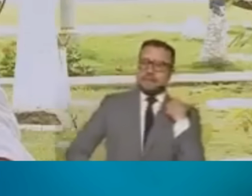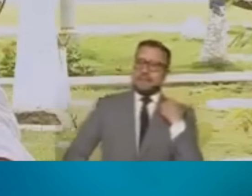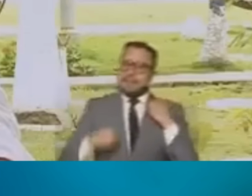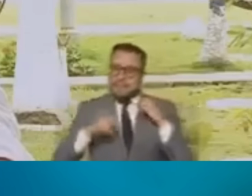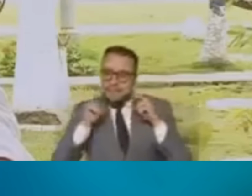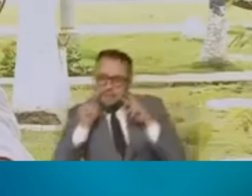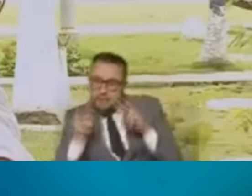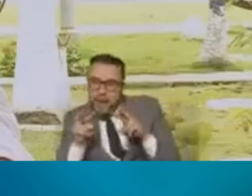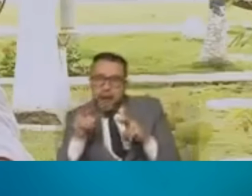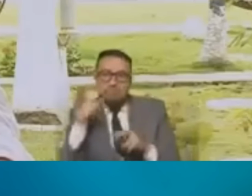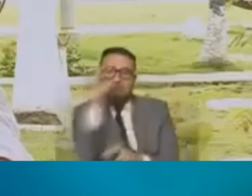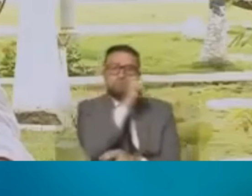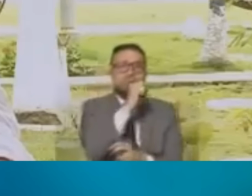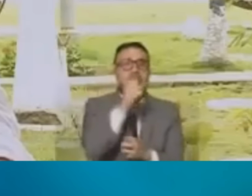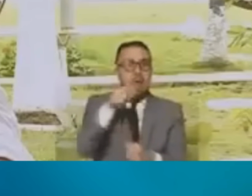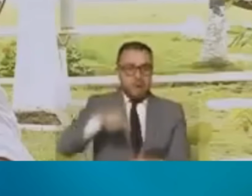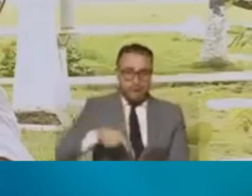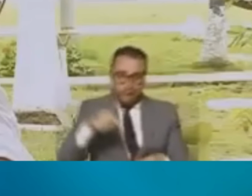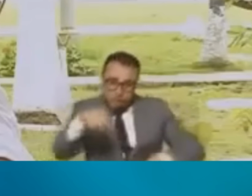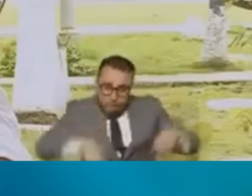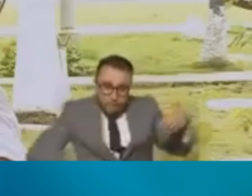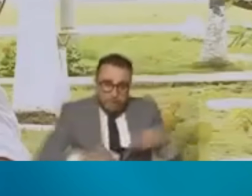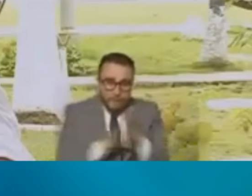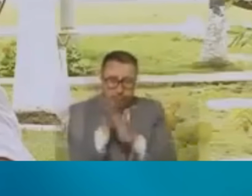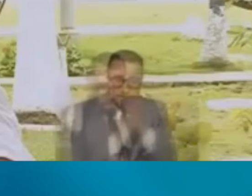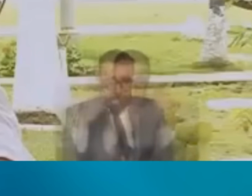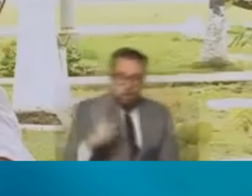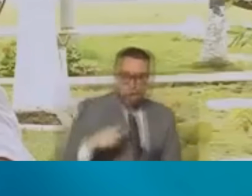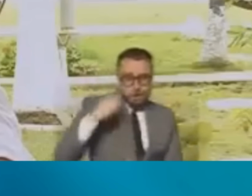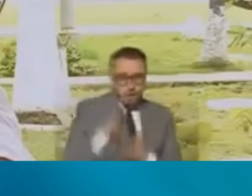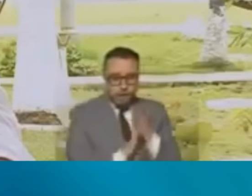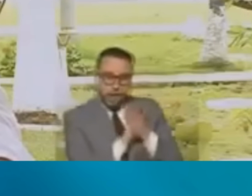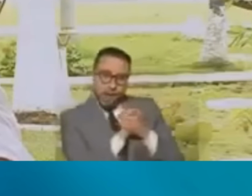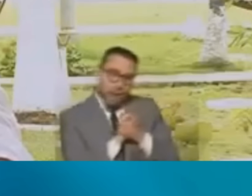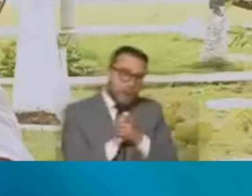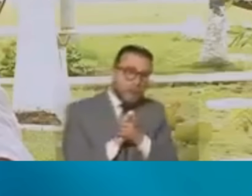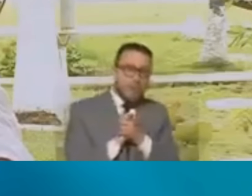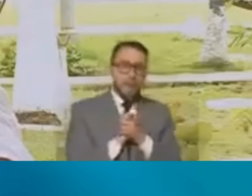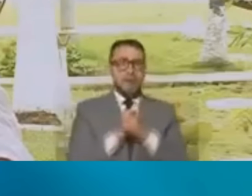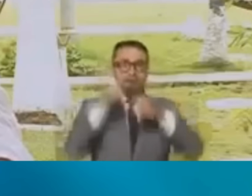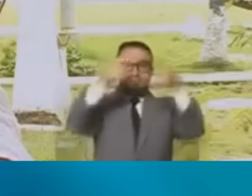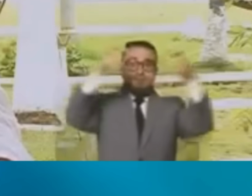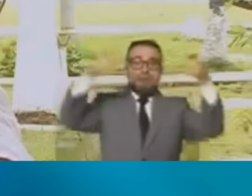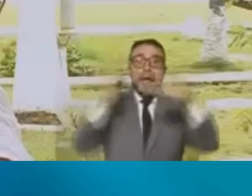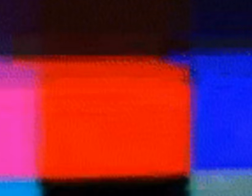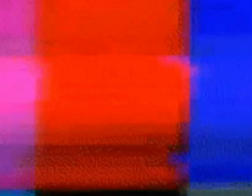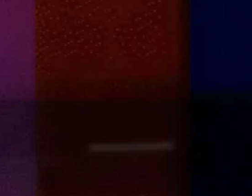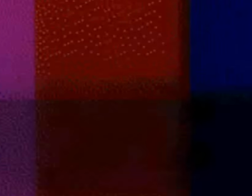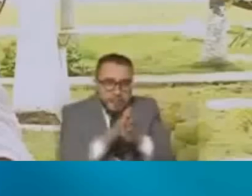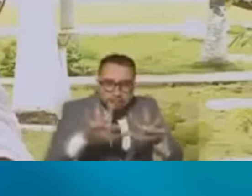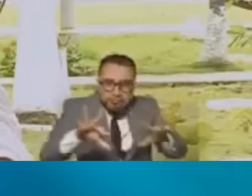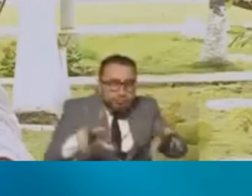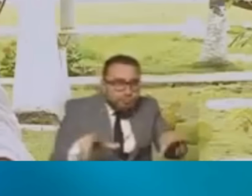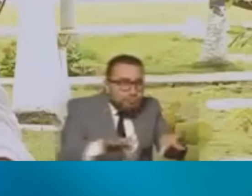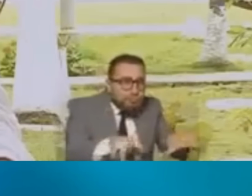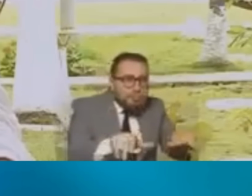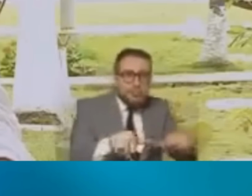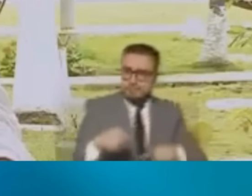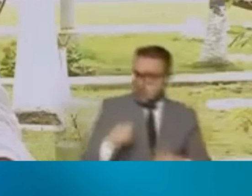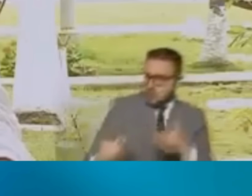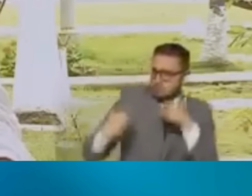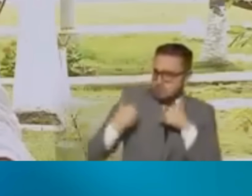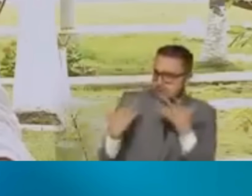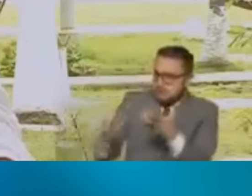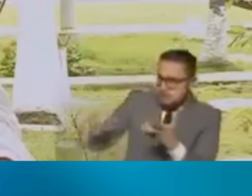una corrupción estructural y profesionalizada que se ha tomado varias instituciones del Estado colombiano. Mi